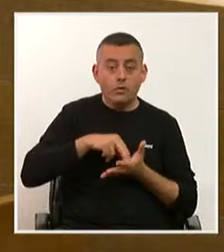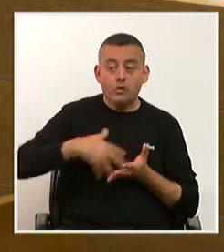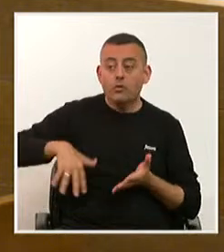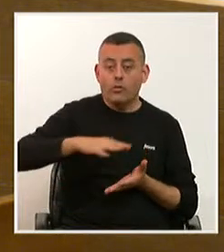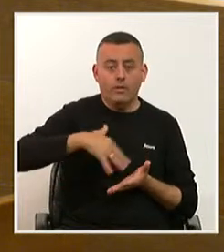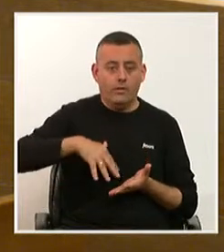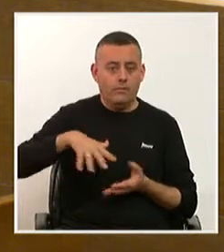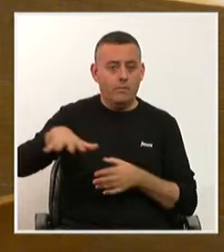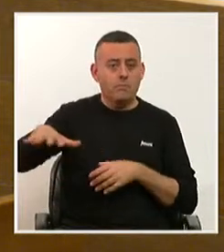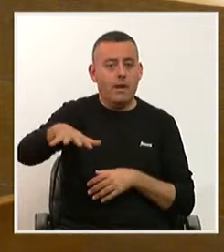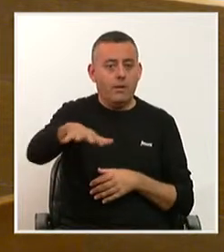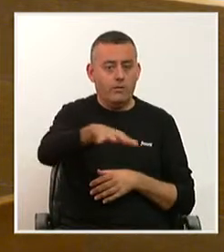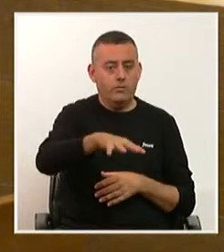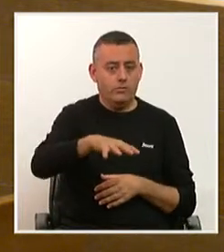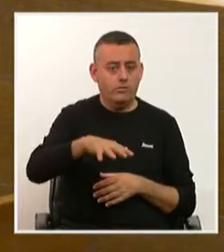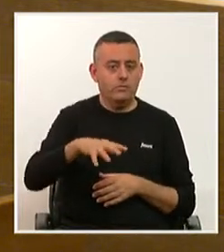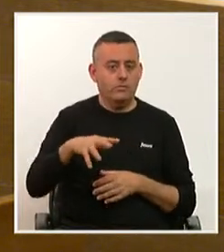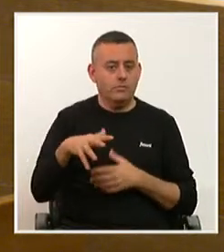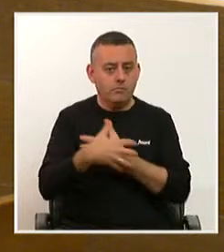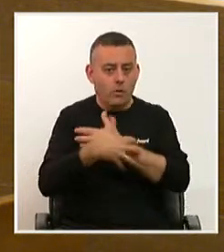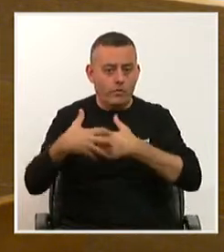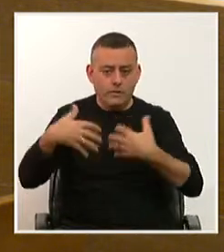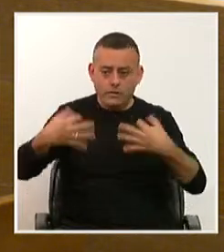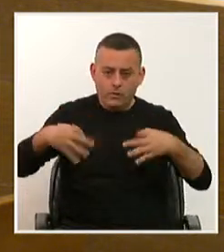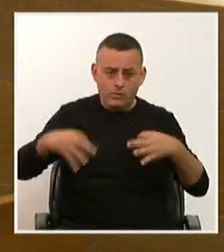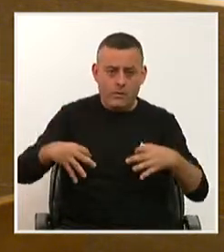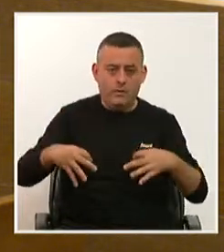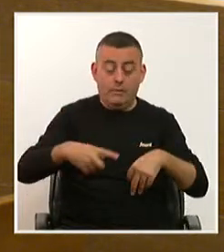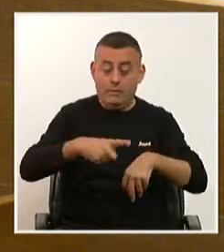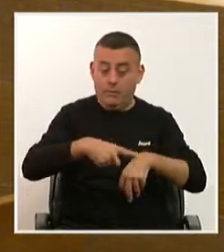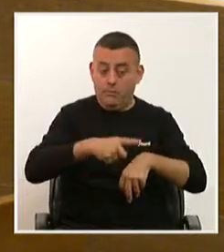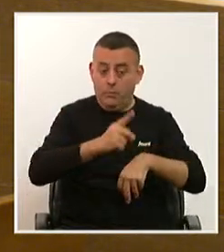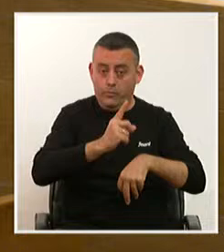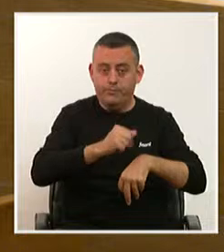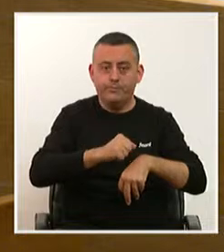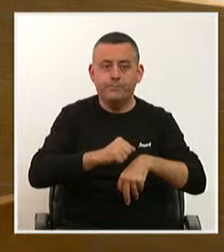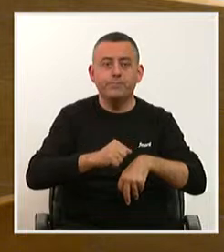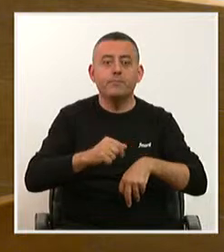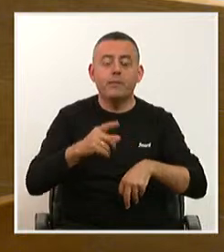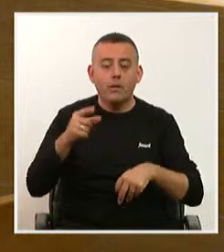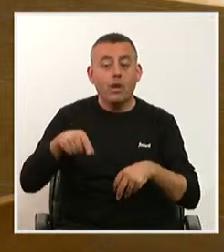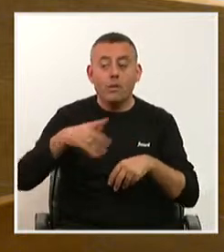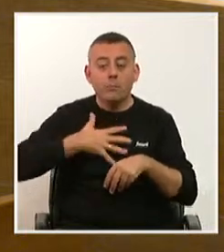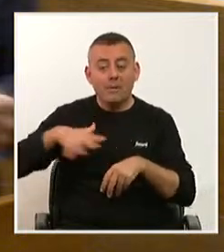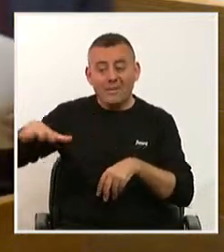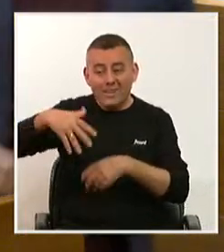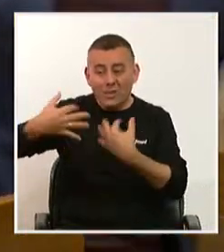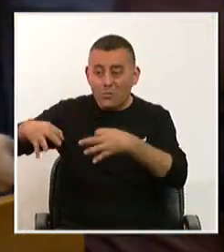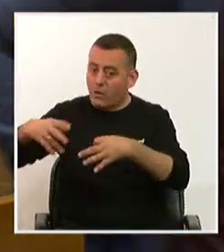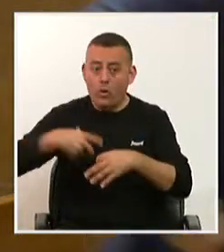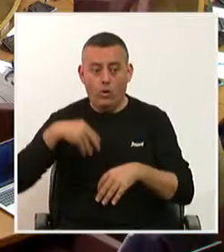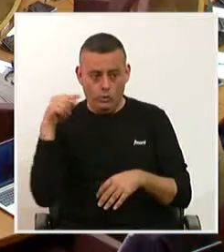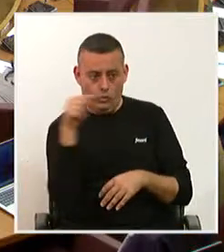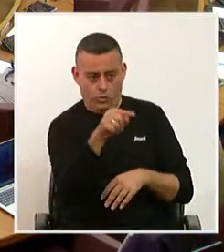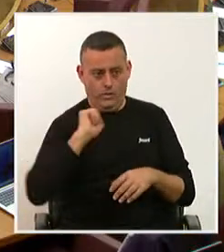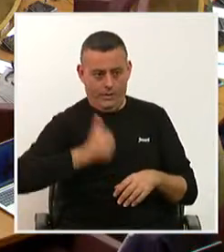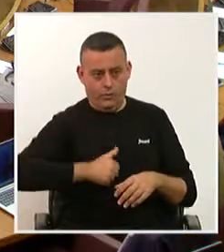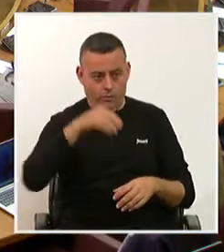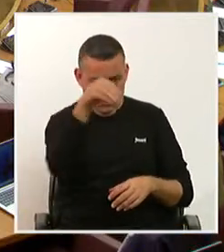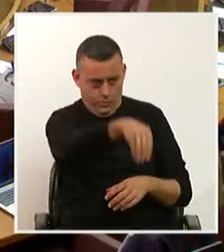no queremos casas de apuesta instel en sus casas y en sus edificios y en sus calles Muchas gracias